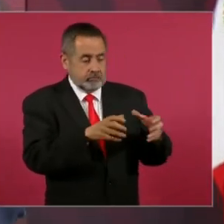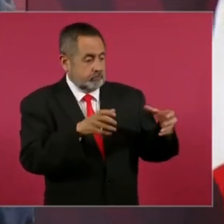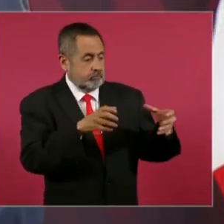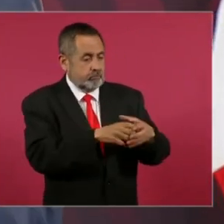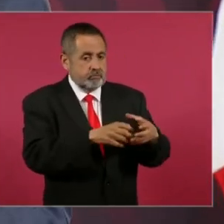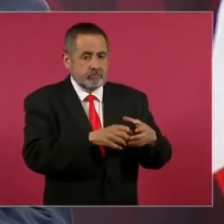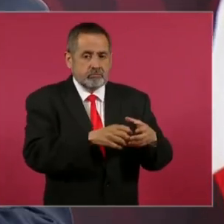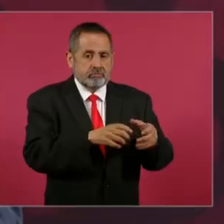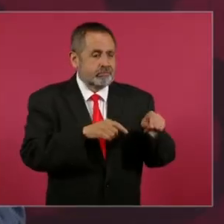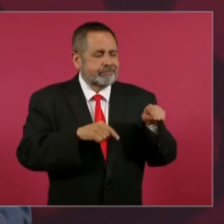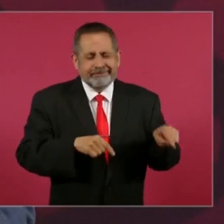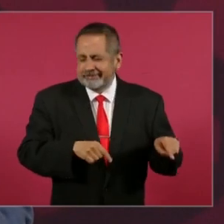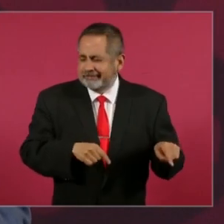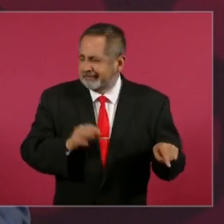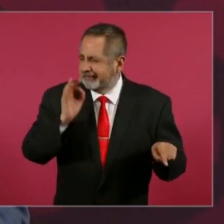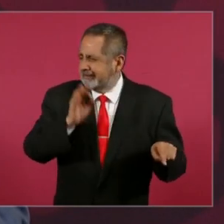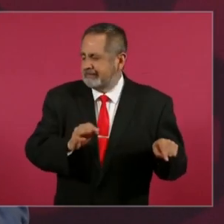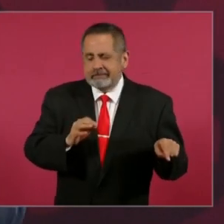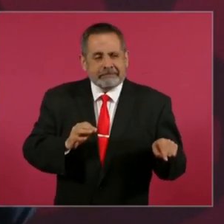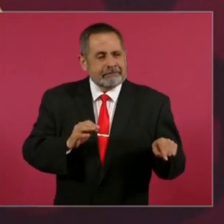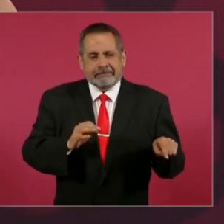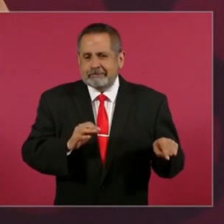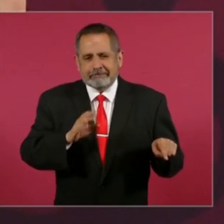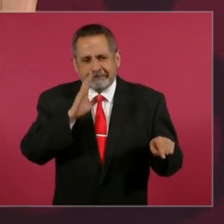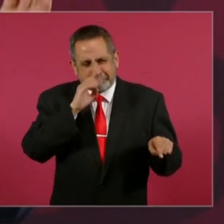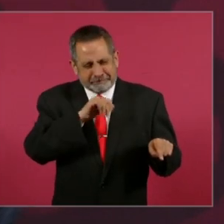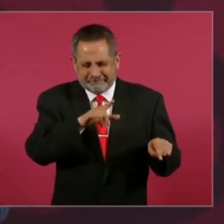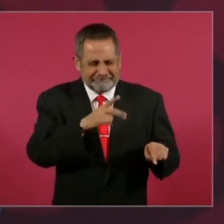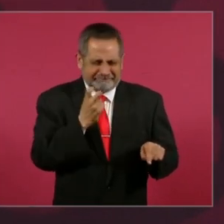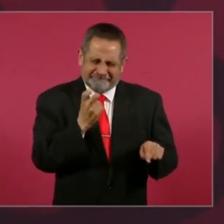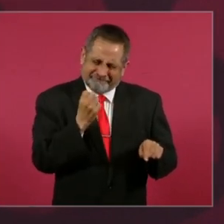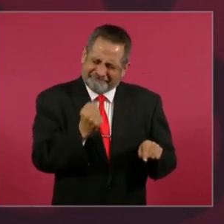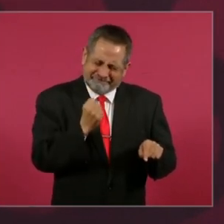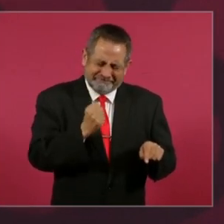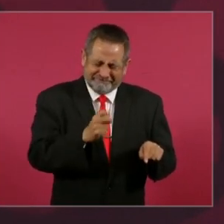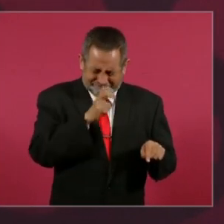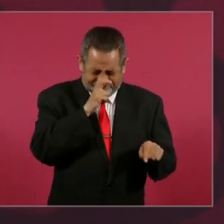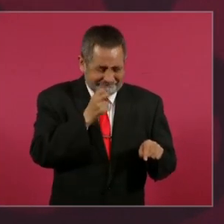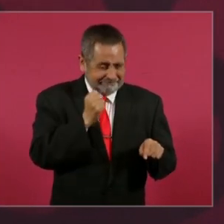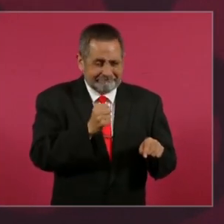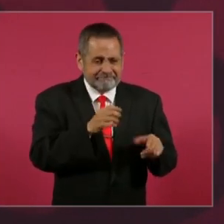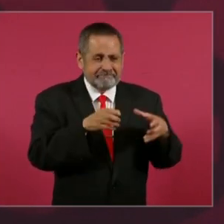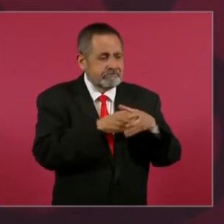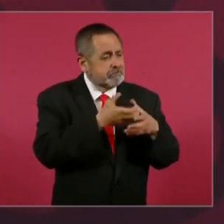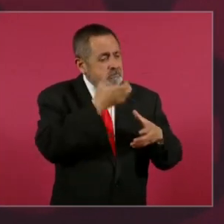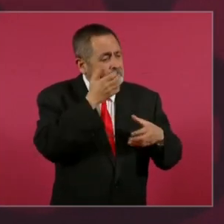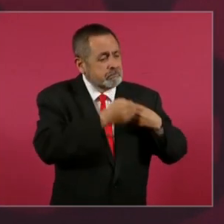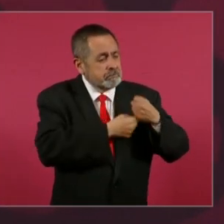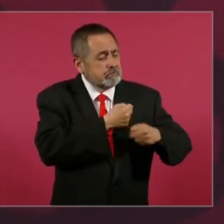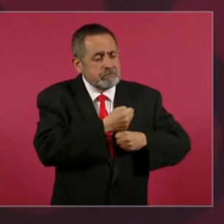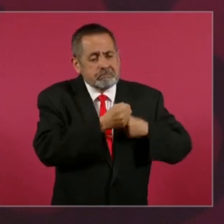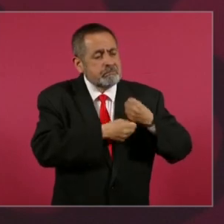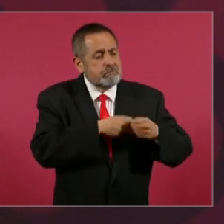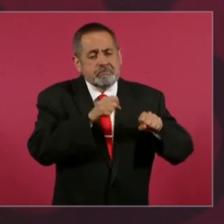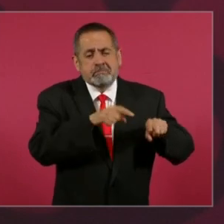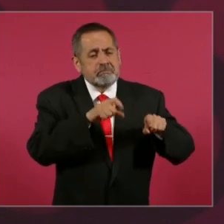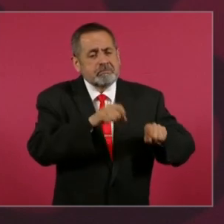los más auténticos, los conservadores de siempre.